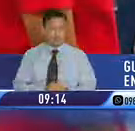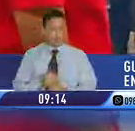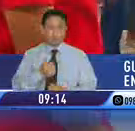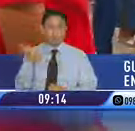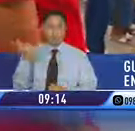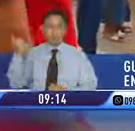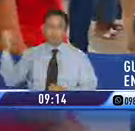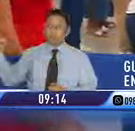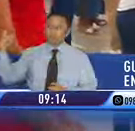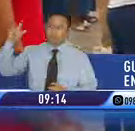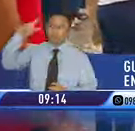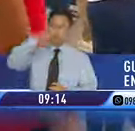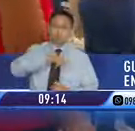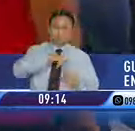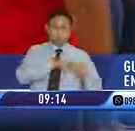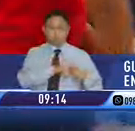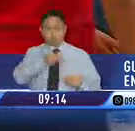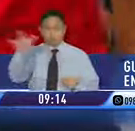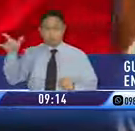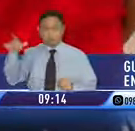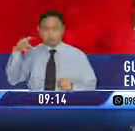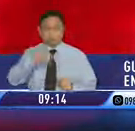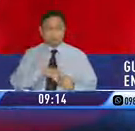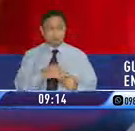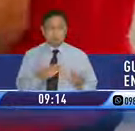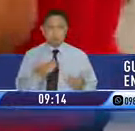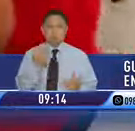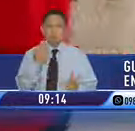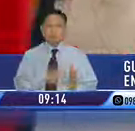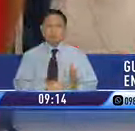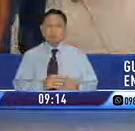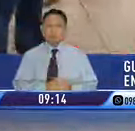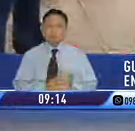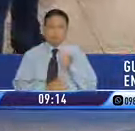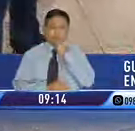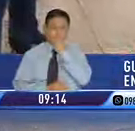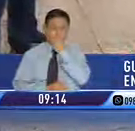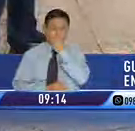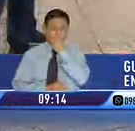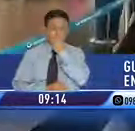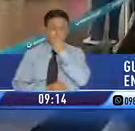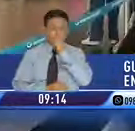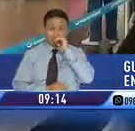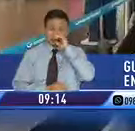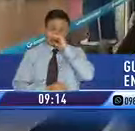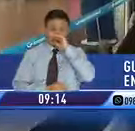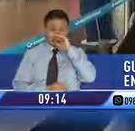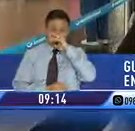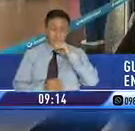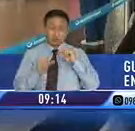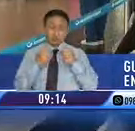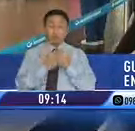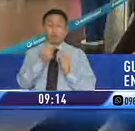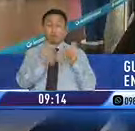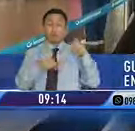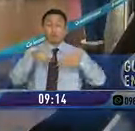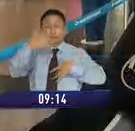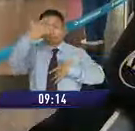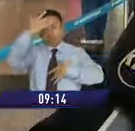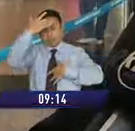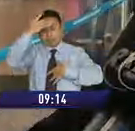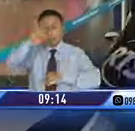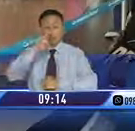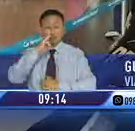pasó con la aerolínea que los tenía que llevar a su país su origen en un vuelo humanitario somos un grupo de personas vulnerables hablamos de personas enfermas